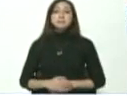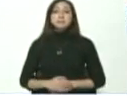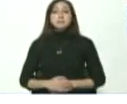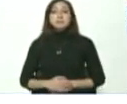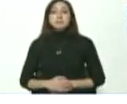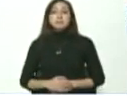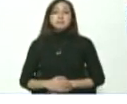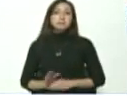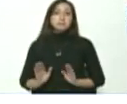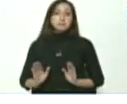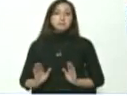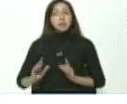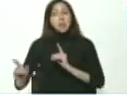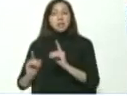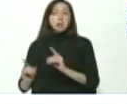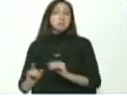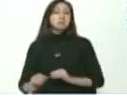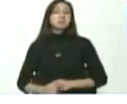se impuso el diálogo.